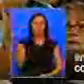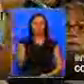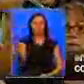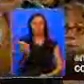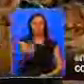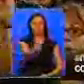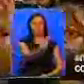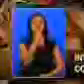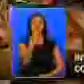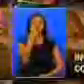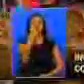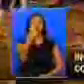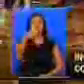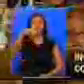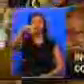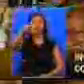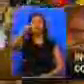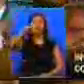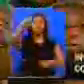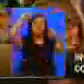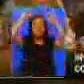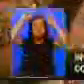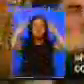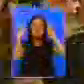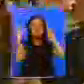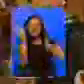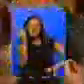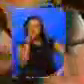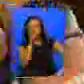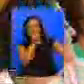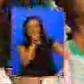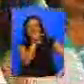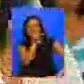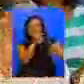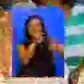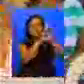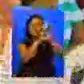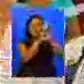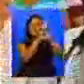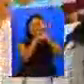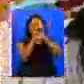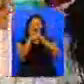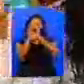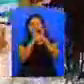Miren esa mona que está aquí con quintillo verde, por favor enfoquen a esa mona que está aquí. No, a la mona acá adelante.